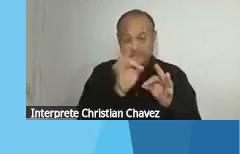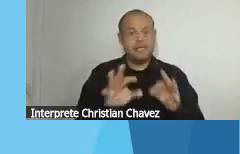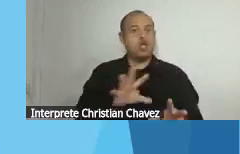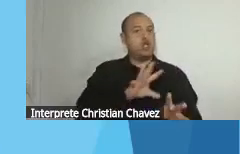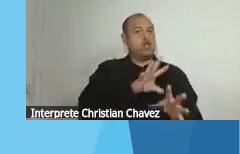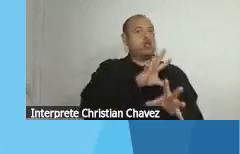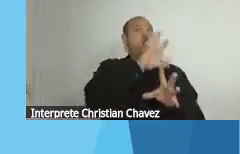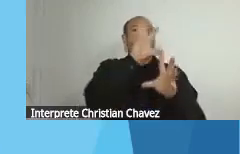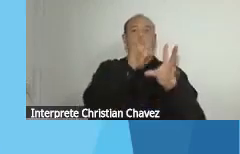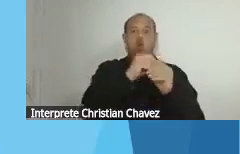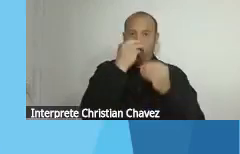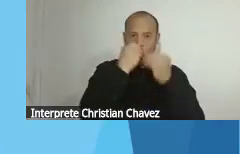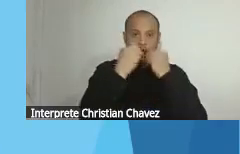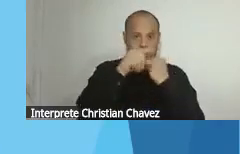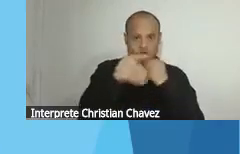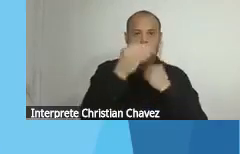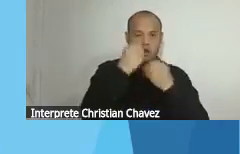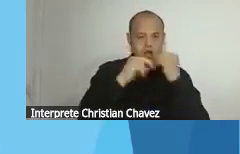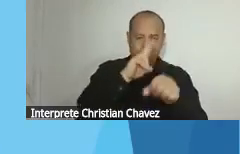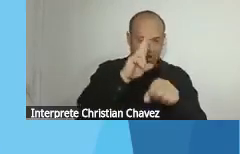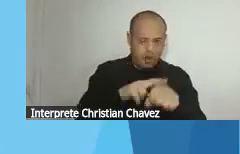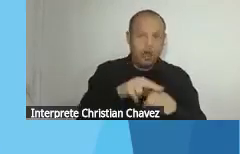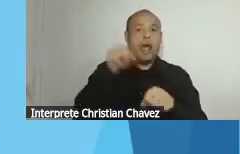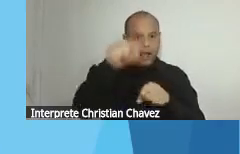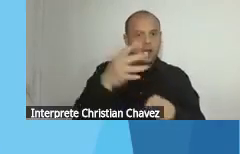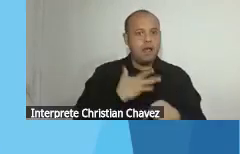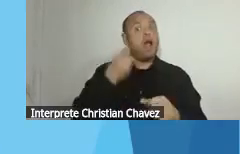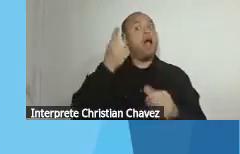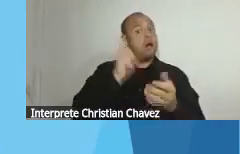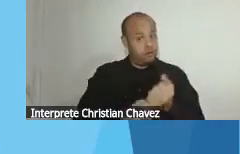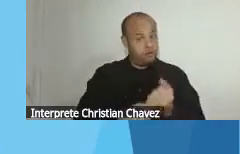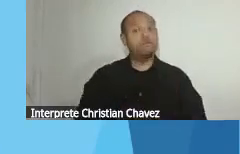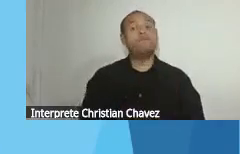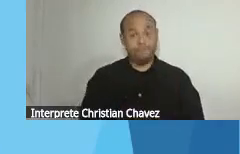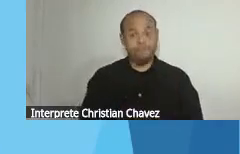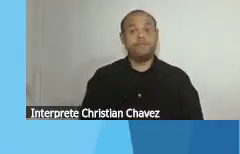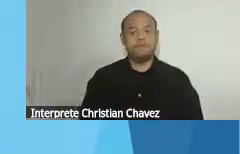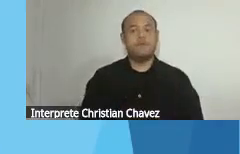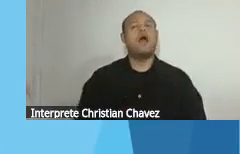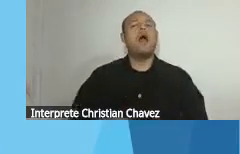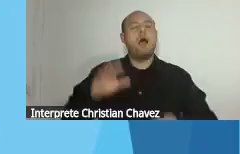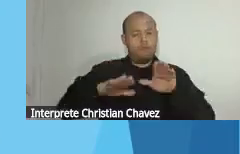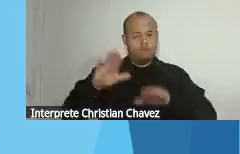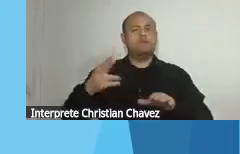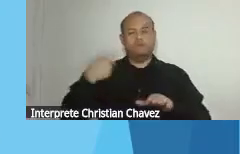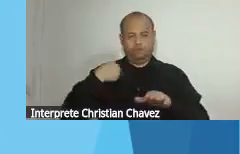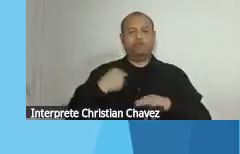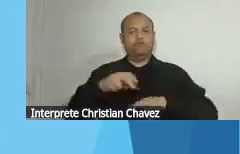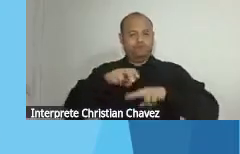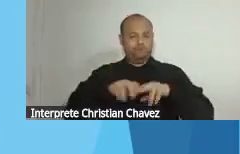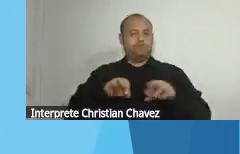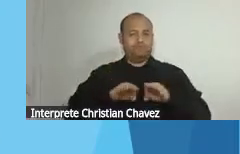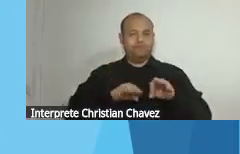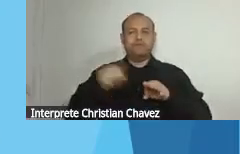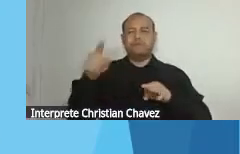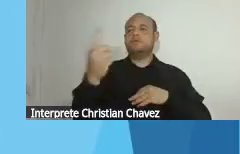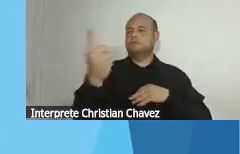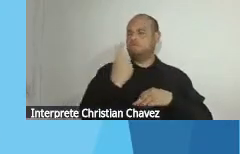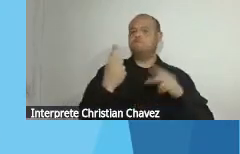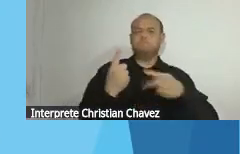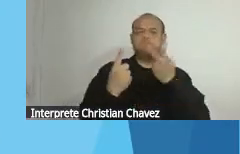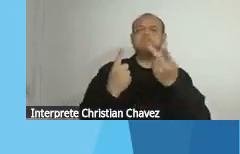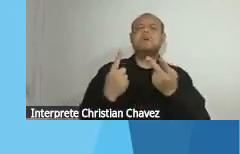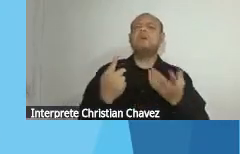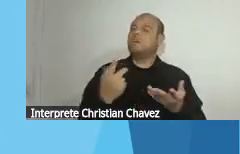¿sí? Regularmente pues van personas a mi consulta, ¿sí? Y me preguntan cuál es el